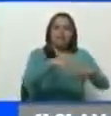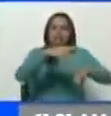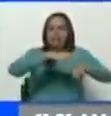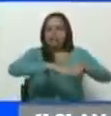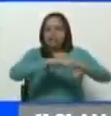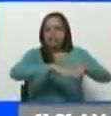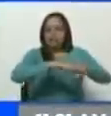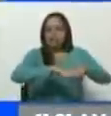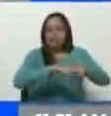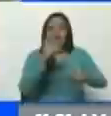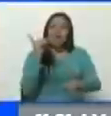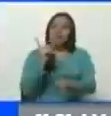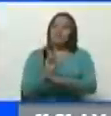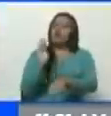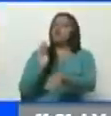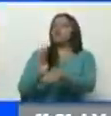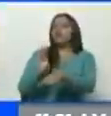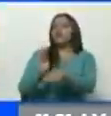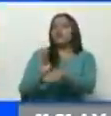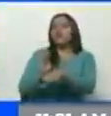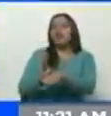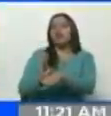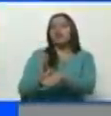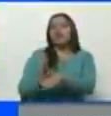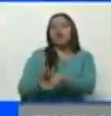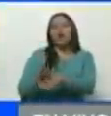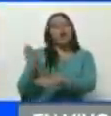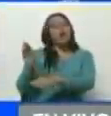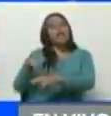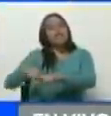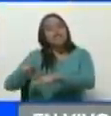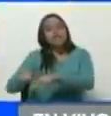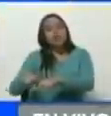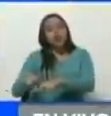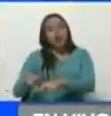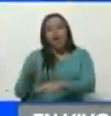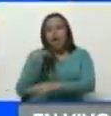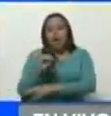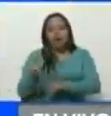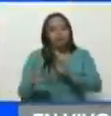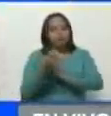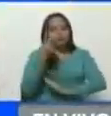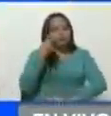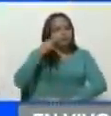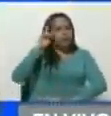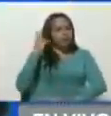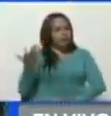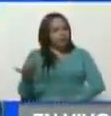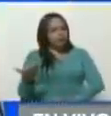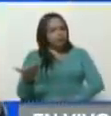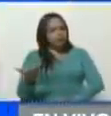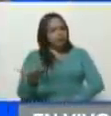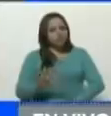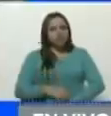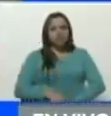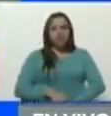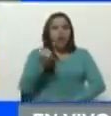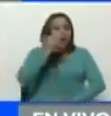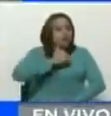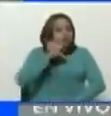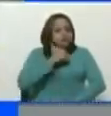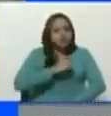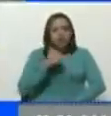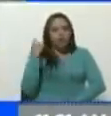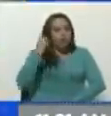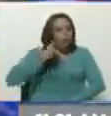debían cuidar la moralidad del rebaño, son unos canallas. No hay otra manera de decirlo, pero